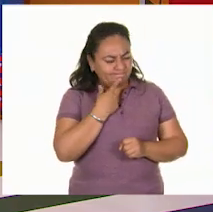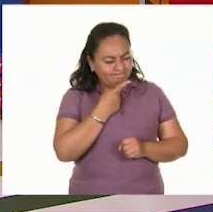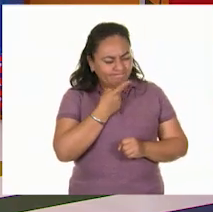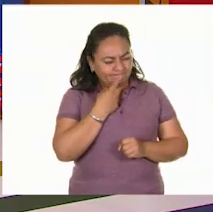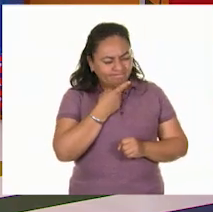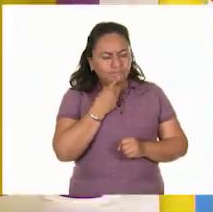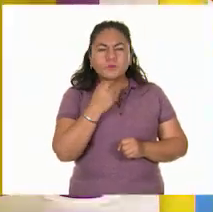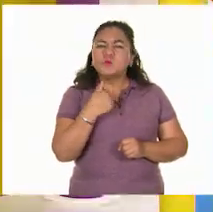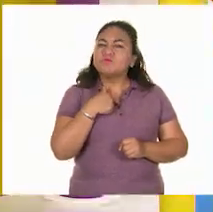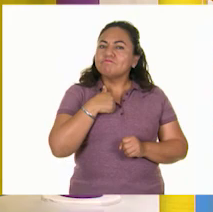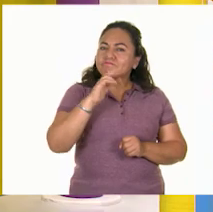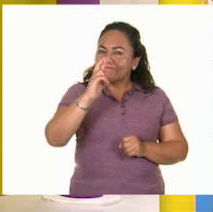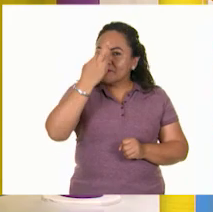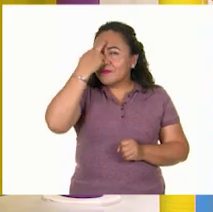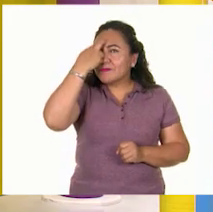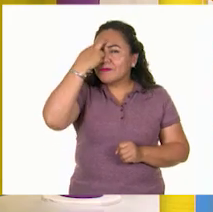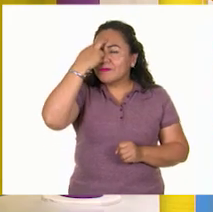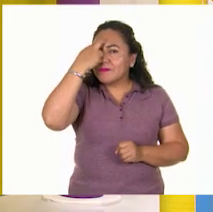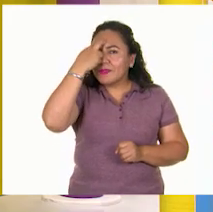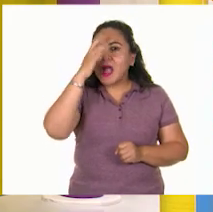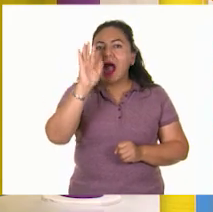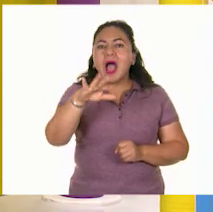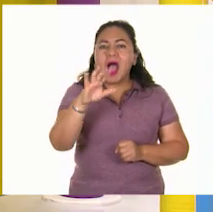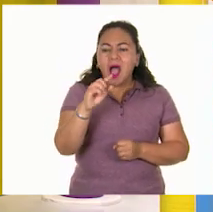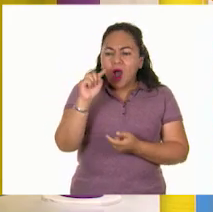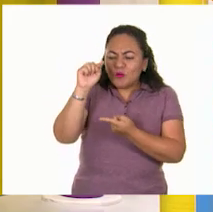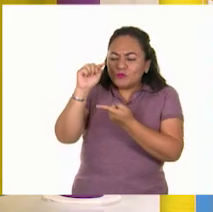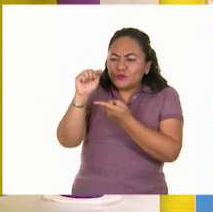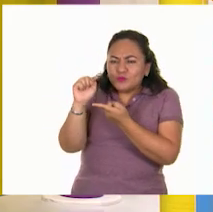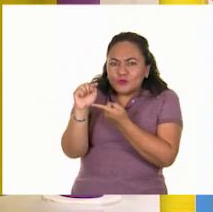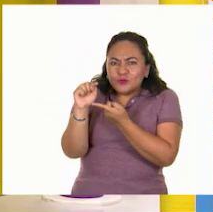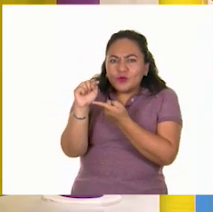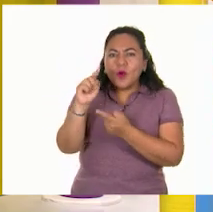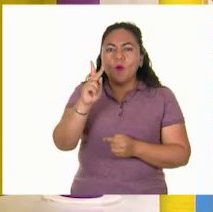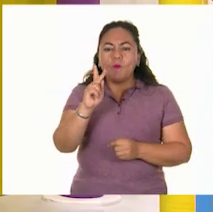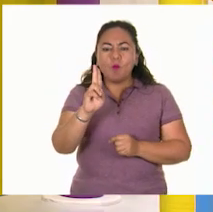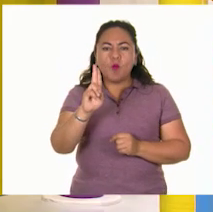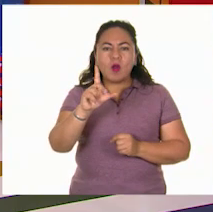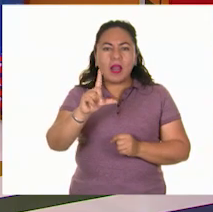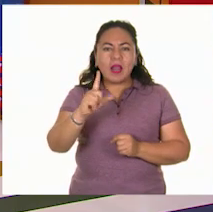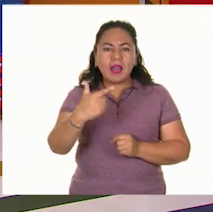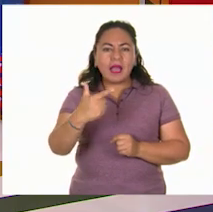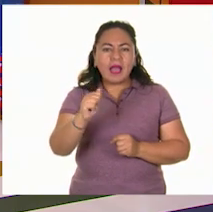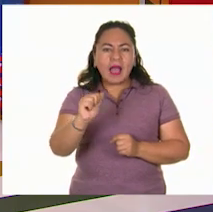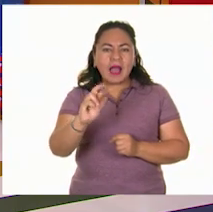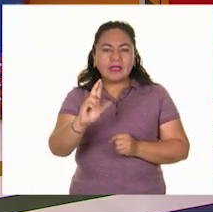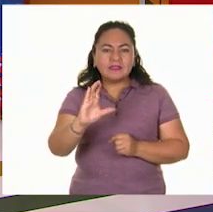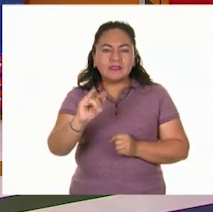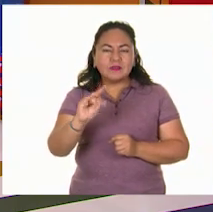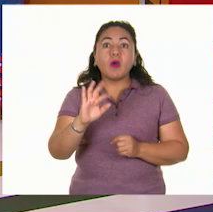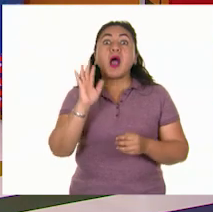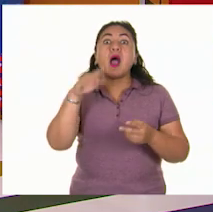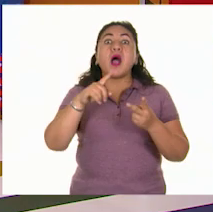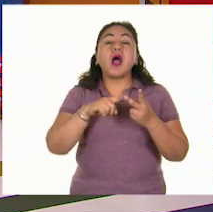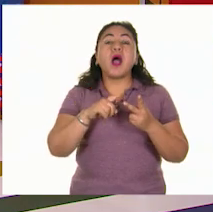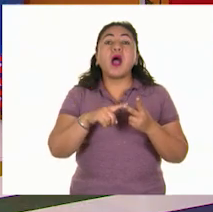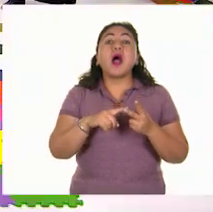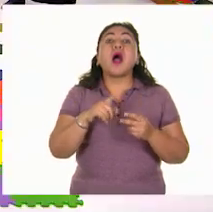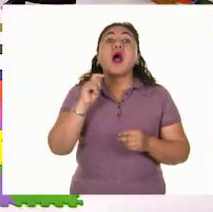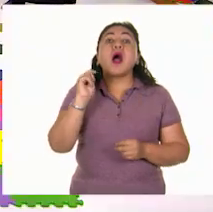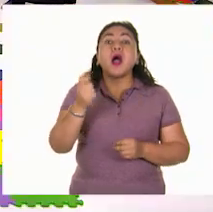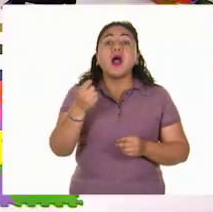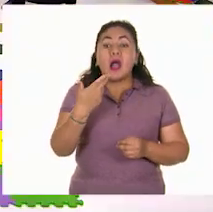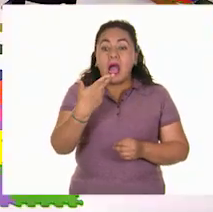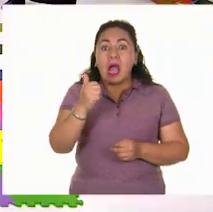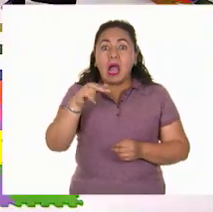Pues recuerdo el cuento de Pulgarcito. ¡Ay, qué bonito! ¡Claro que sí! Los cuentos de Hans Christian